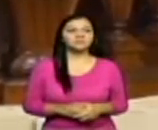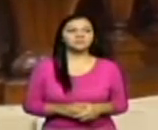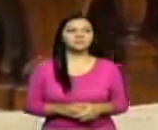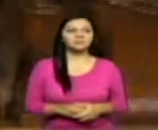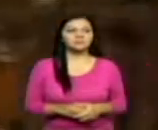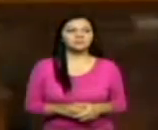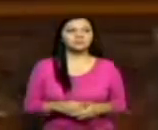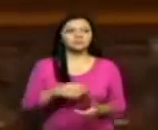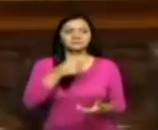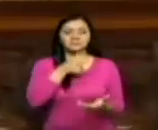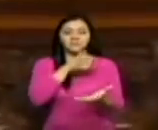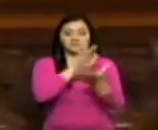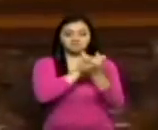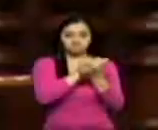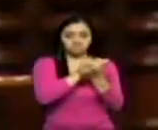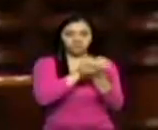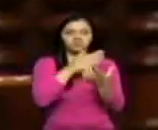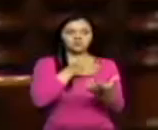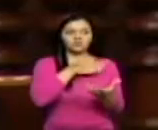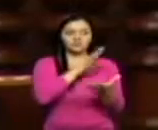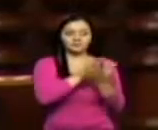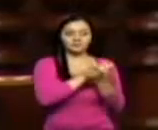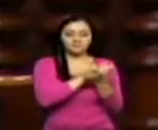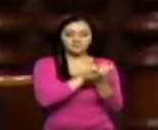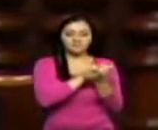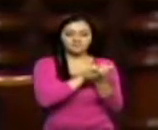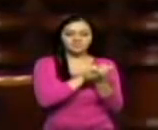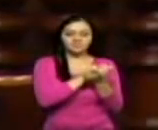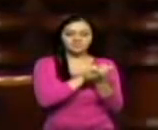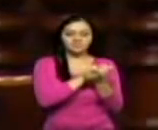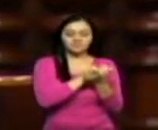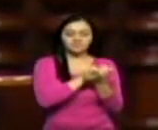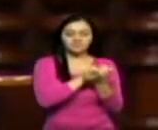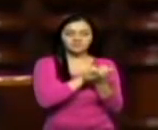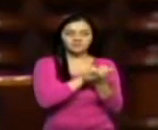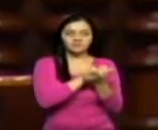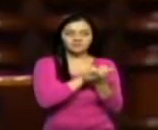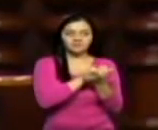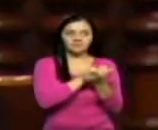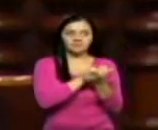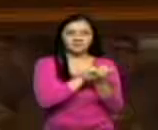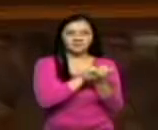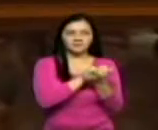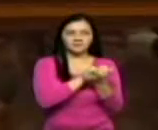para mi esposa que cumplió